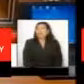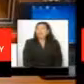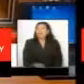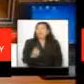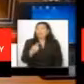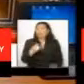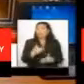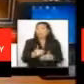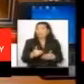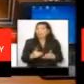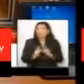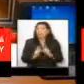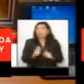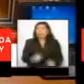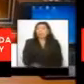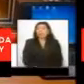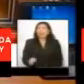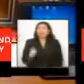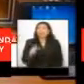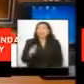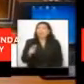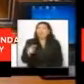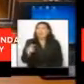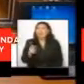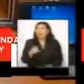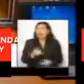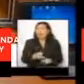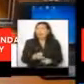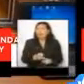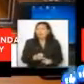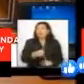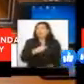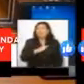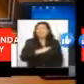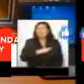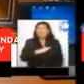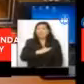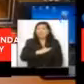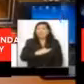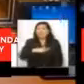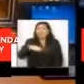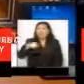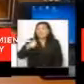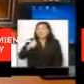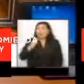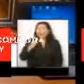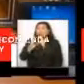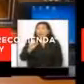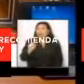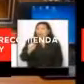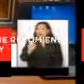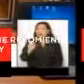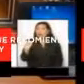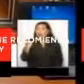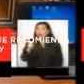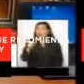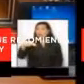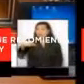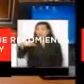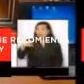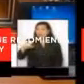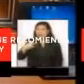formulada la primera de ellas por el congresista Daniel Salaverribilla contra el exfiscal de la Nación, Pablo Sánchez Velardes, por infracción a los artículos